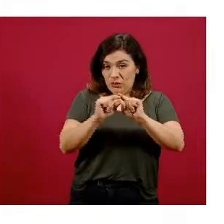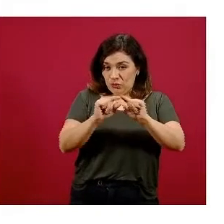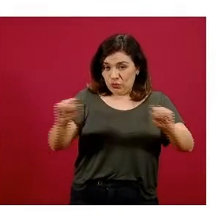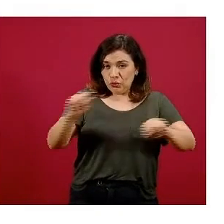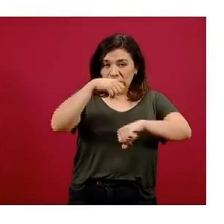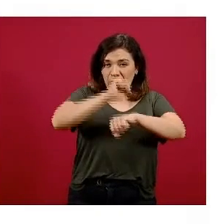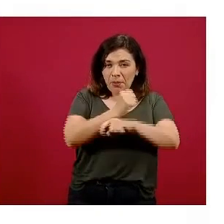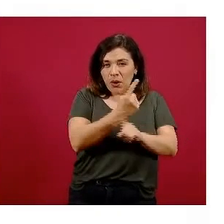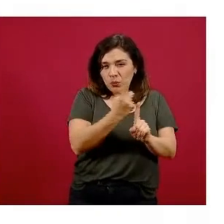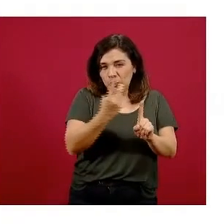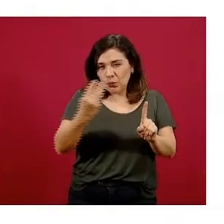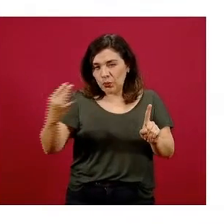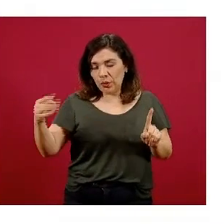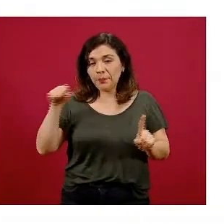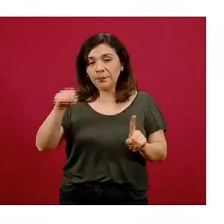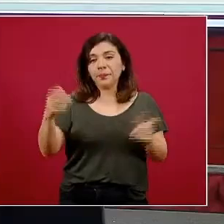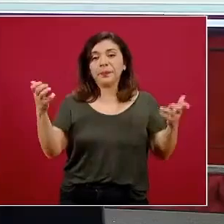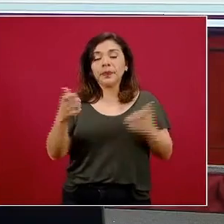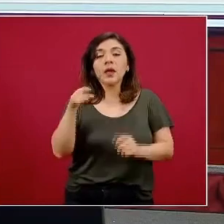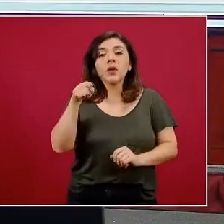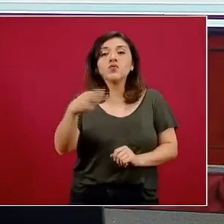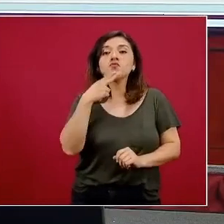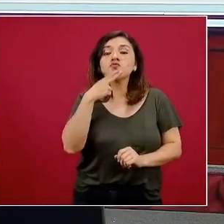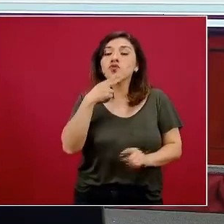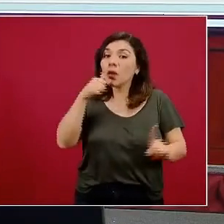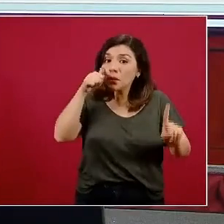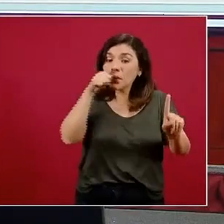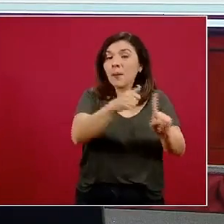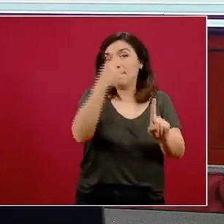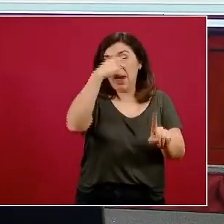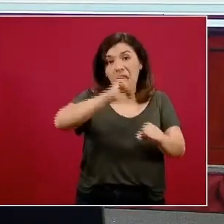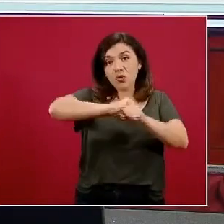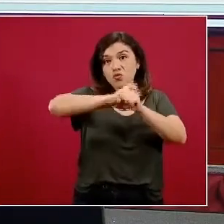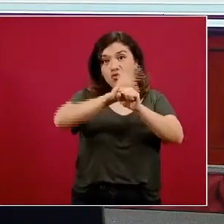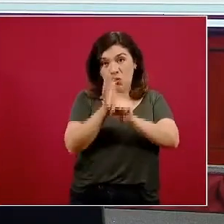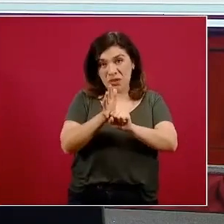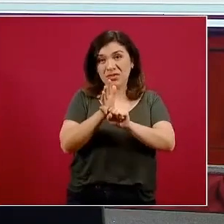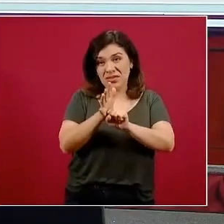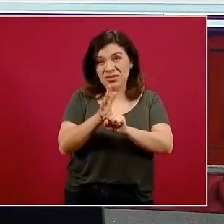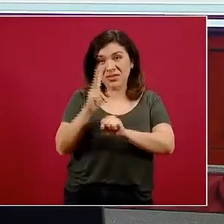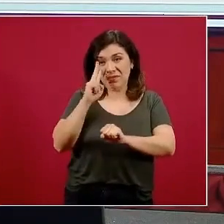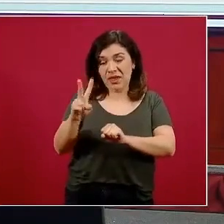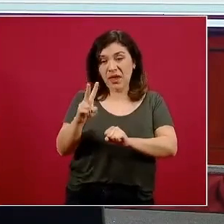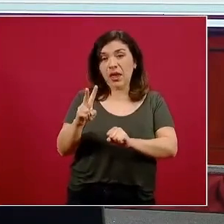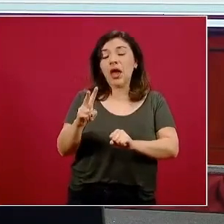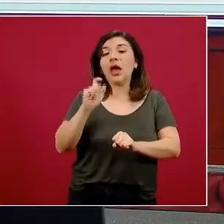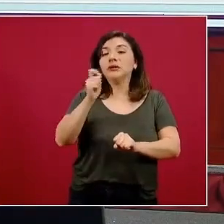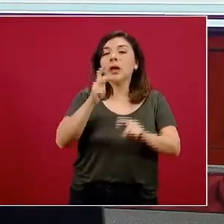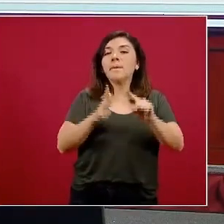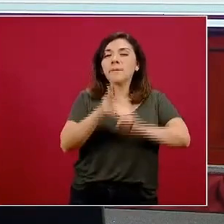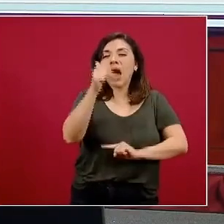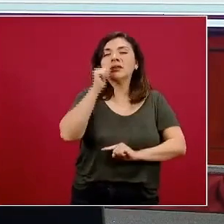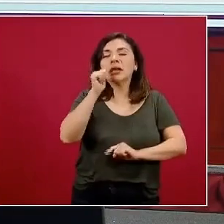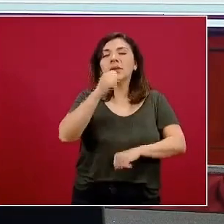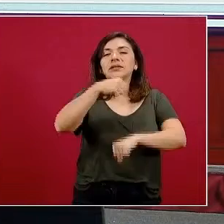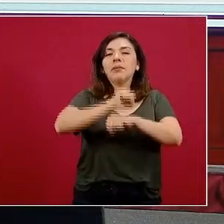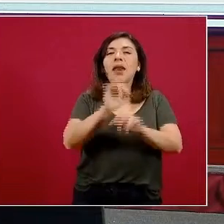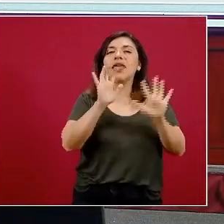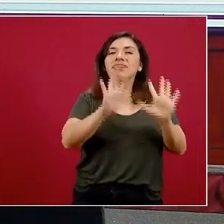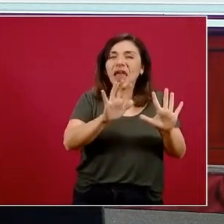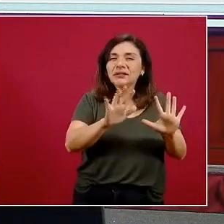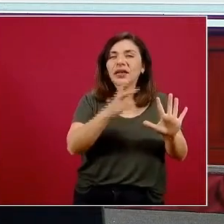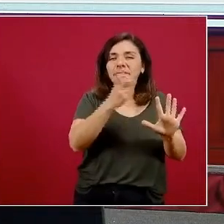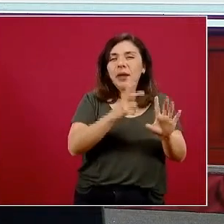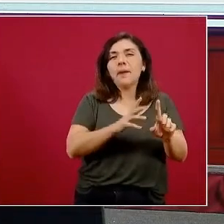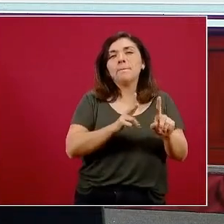inferior, dado que este gráfico lo estábamos utilizando específicamente para COVID-19, el corte lo realizábamos desde la semana 10, que es